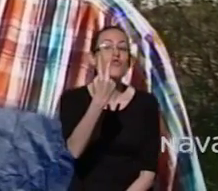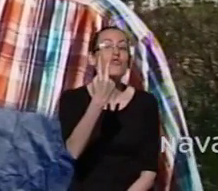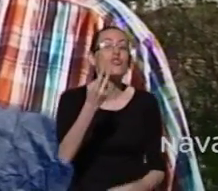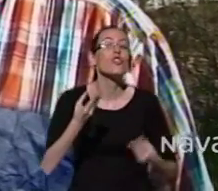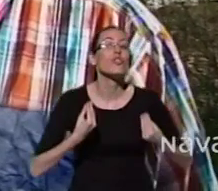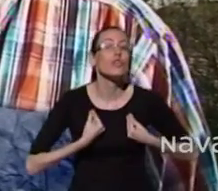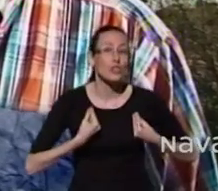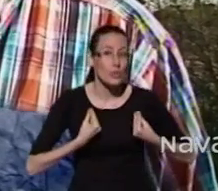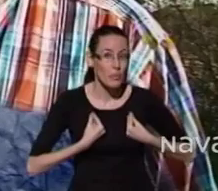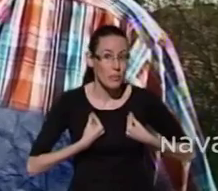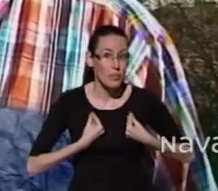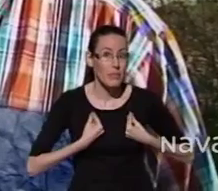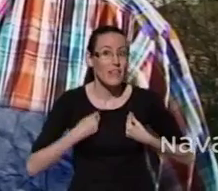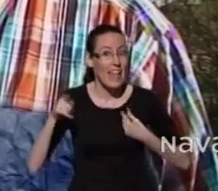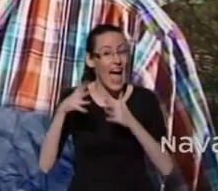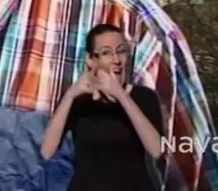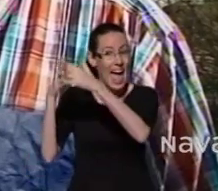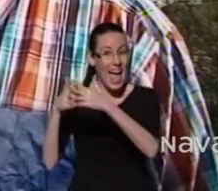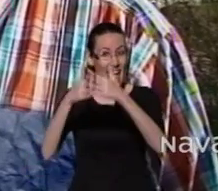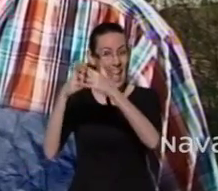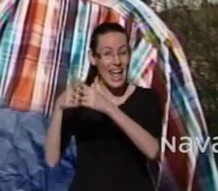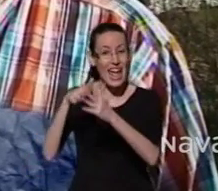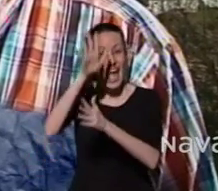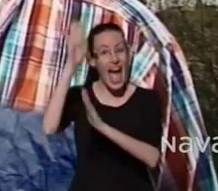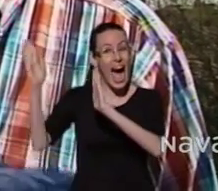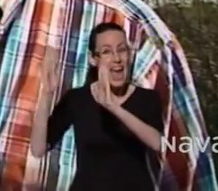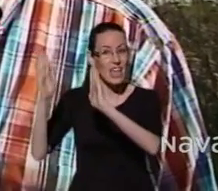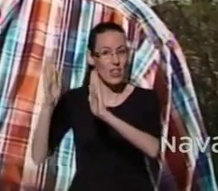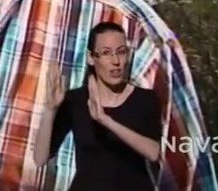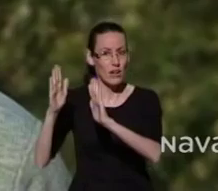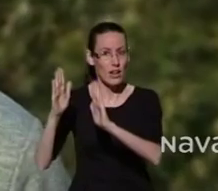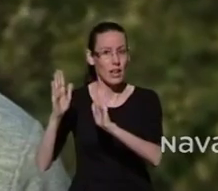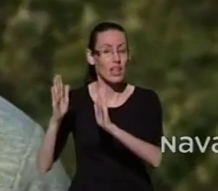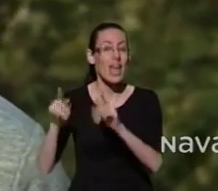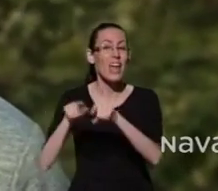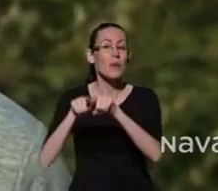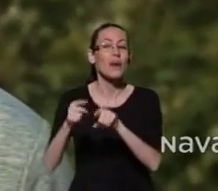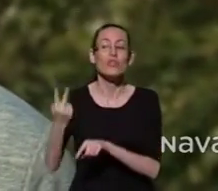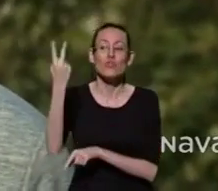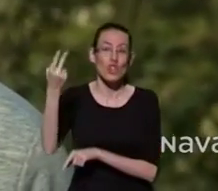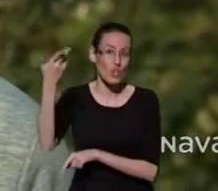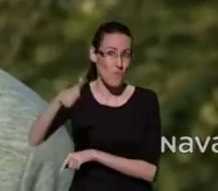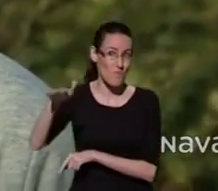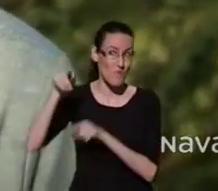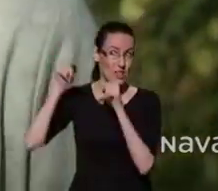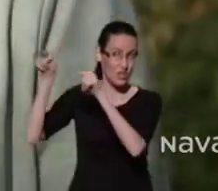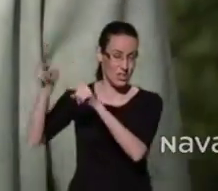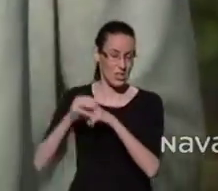están en Arizona, y hay otros dos muertos allí. Como yo tenía 8 hermanos